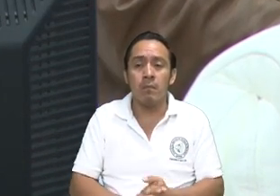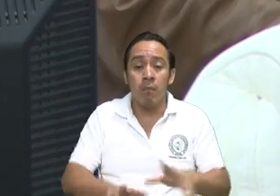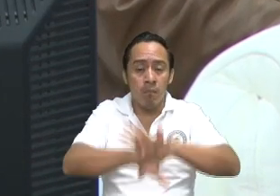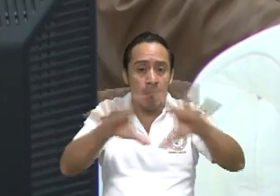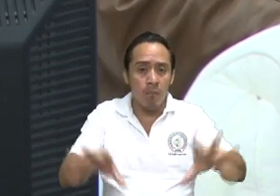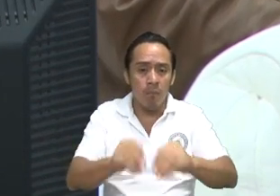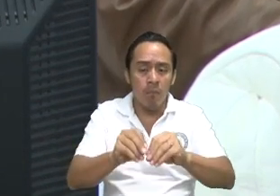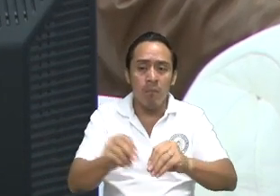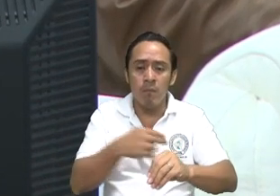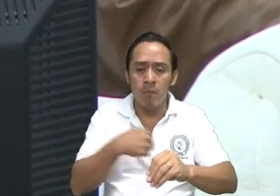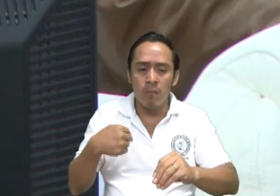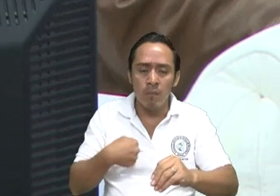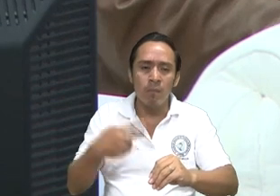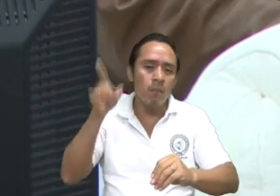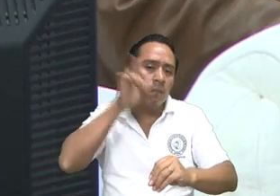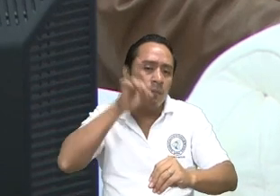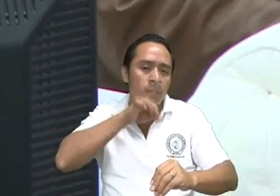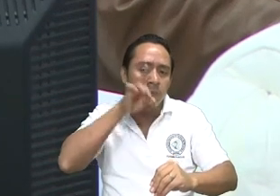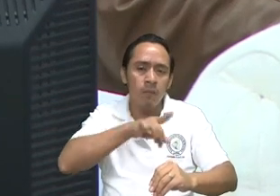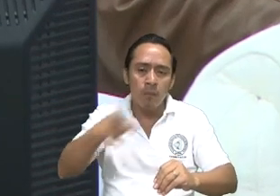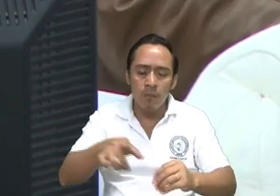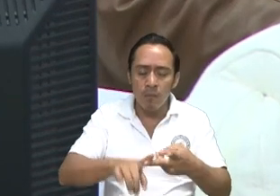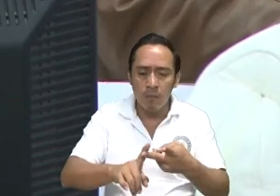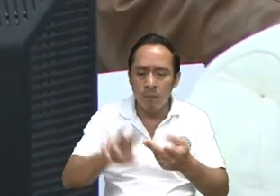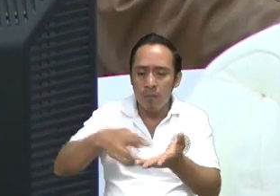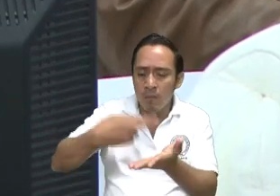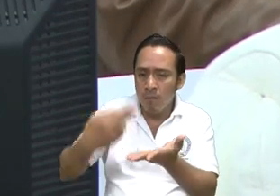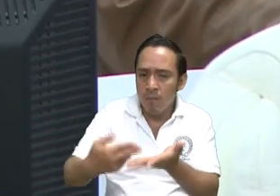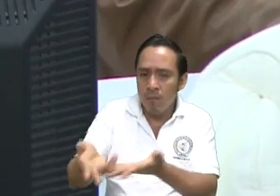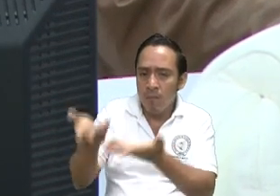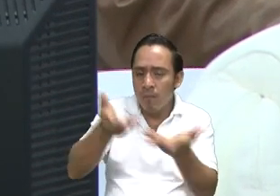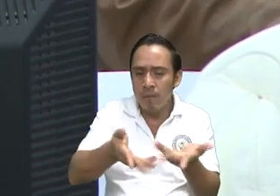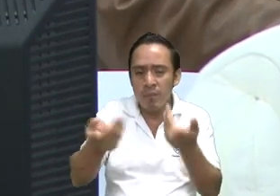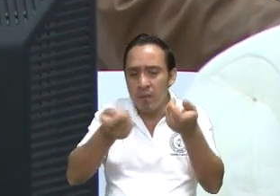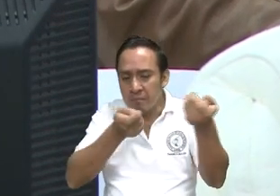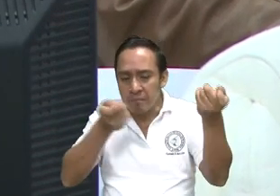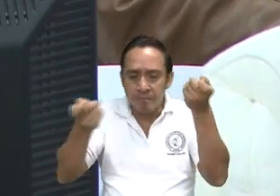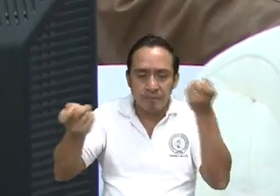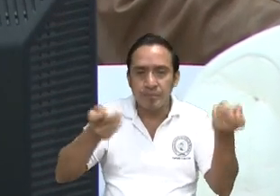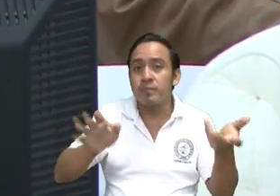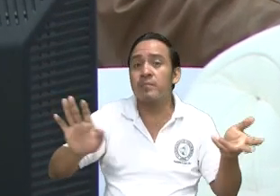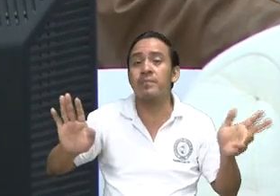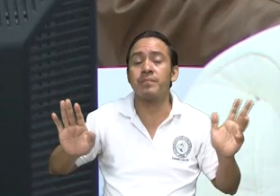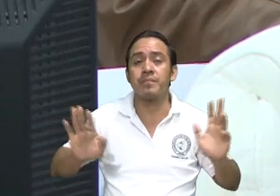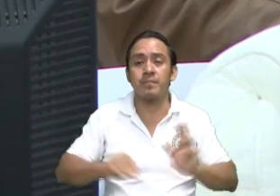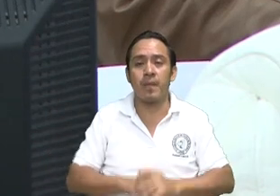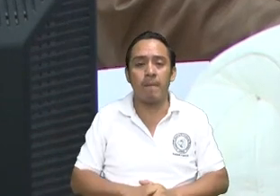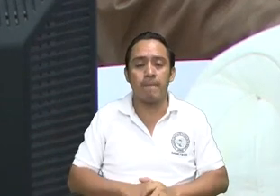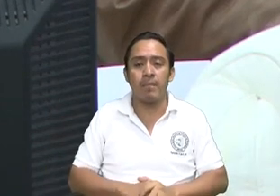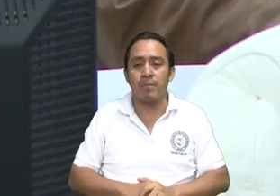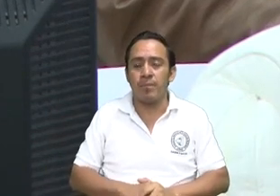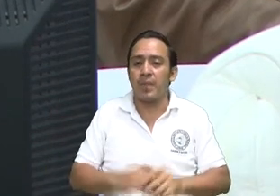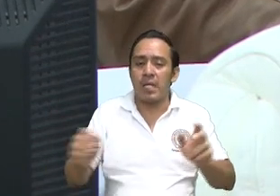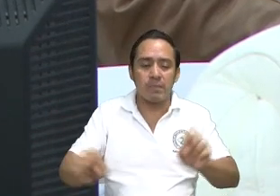esto lo hicieron con engaños y mentiras, con regalos, con prebendas y manipulación. Nos